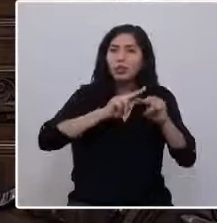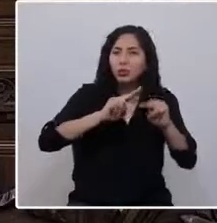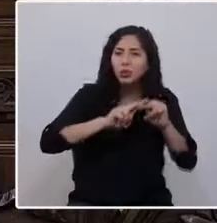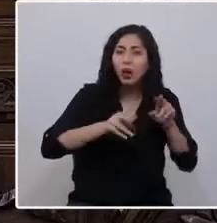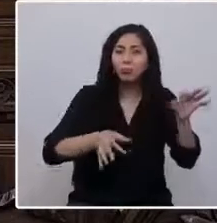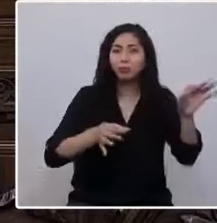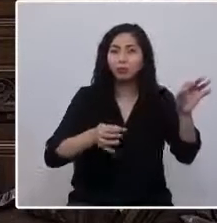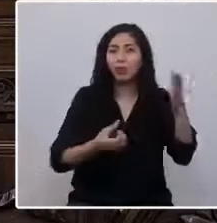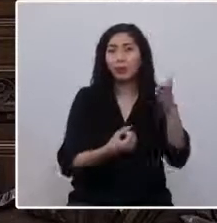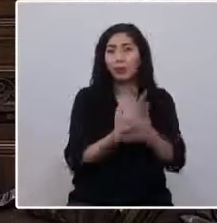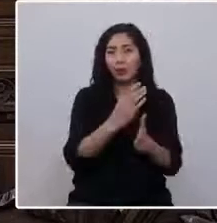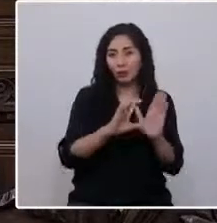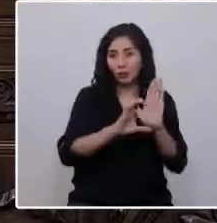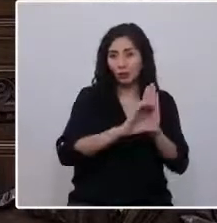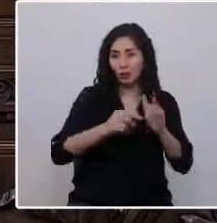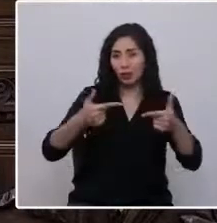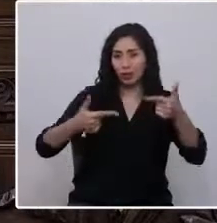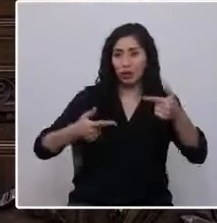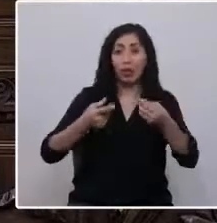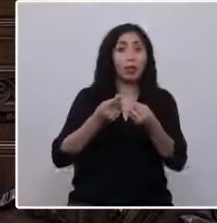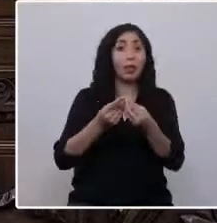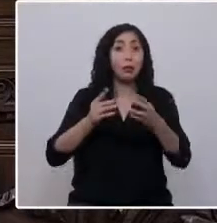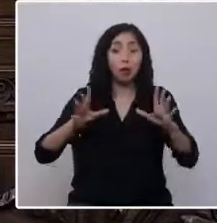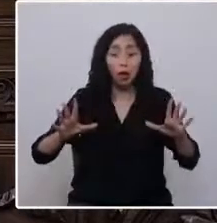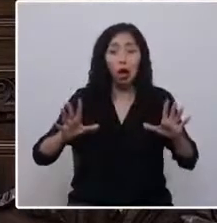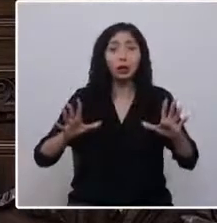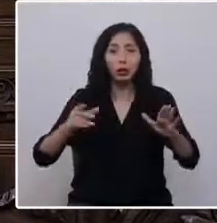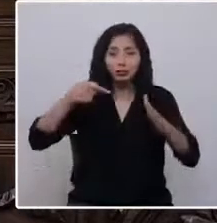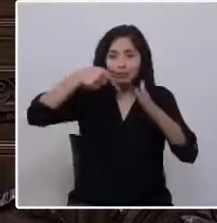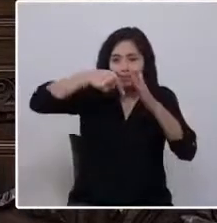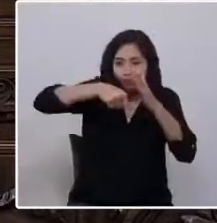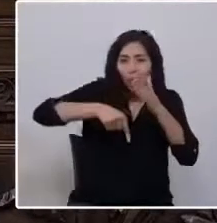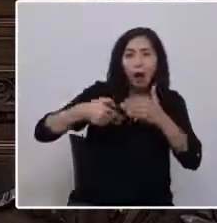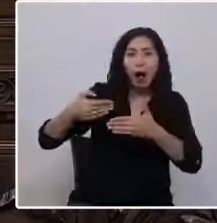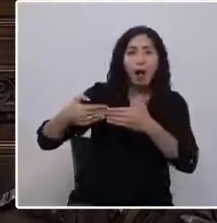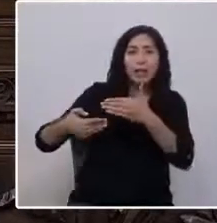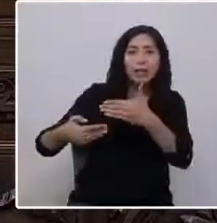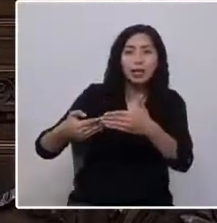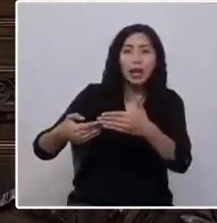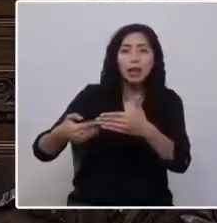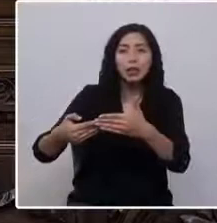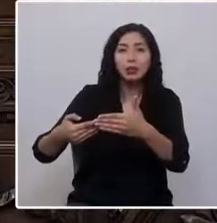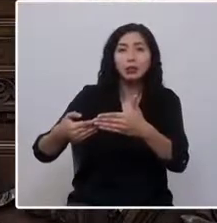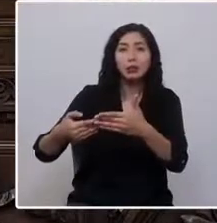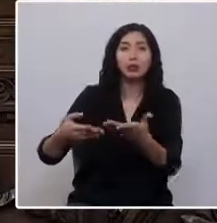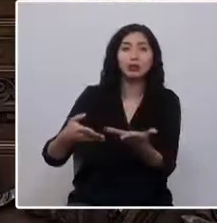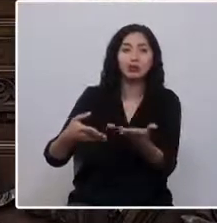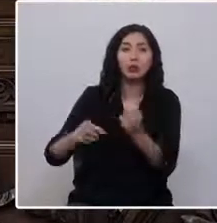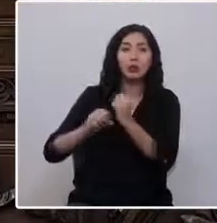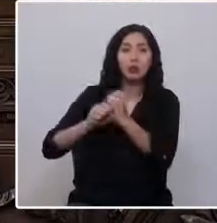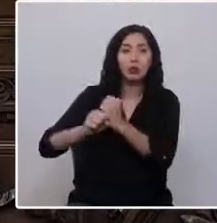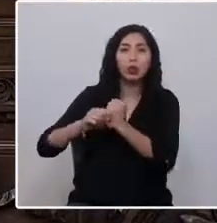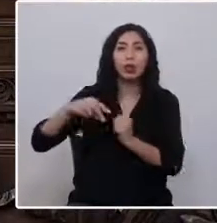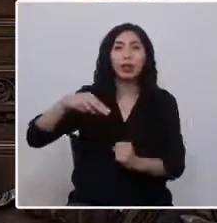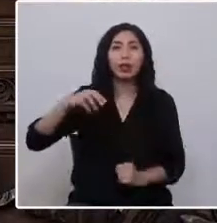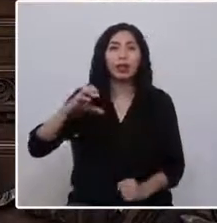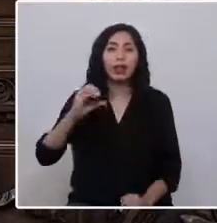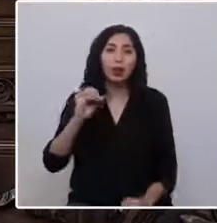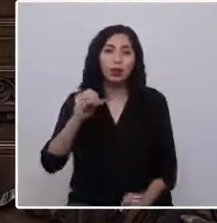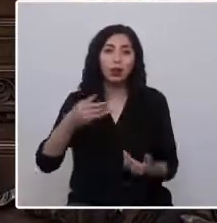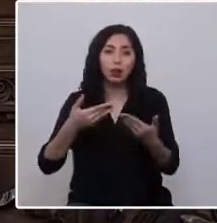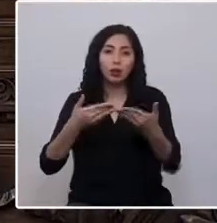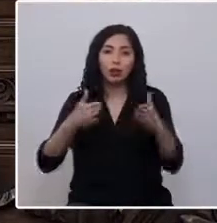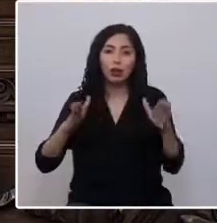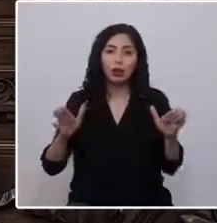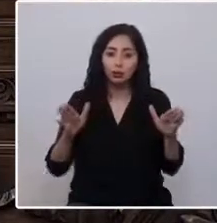democracia mínima o profundización democrática para avanzar en pos del neoliberalismo en pos en hace